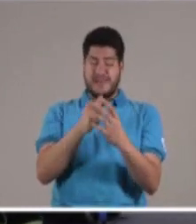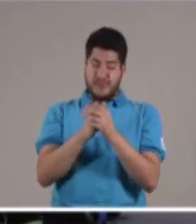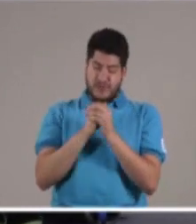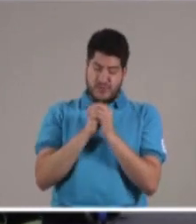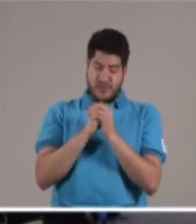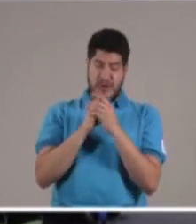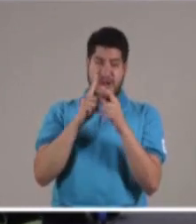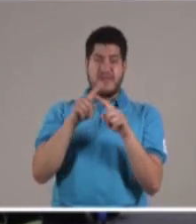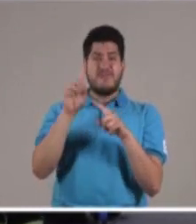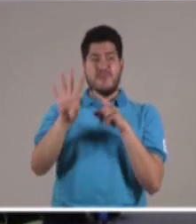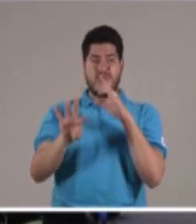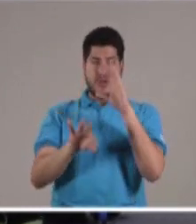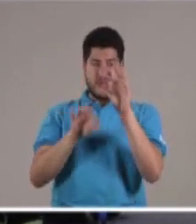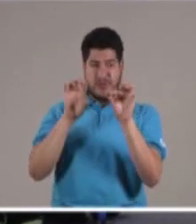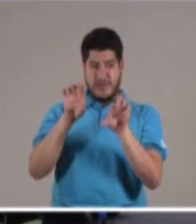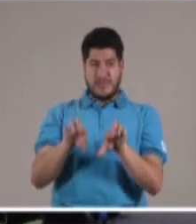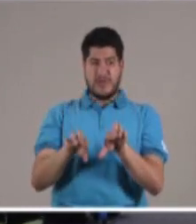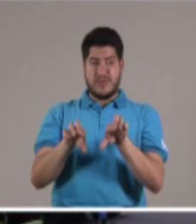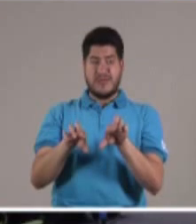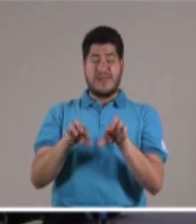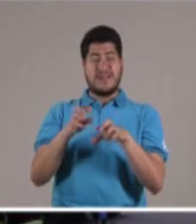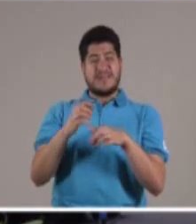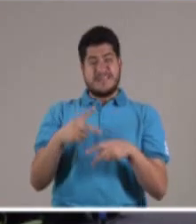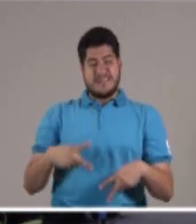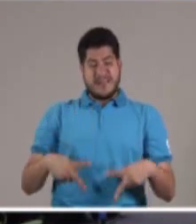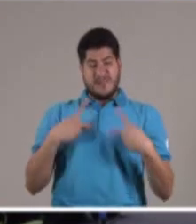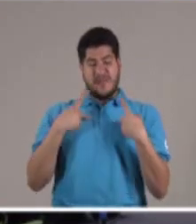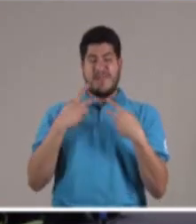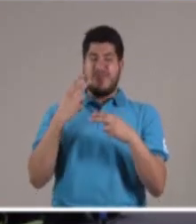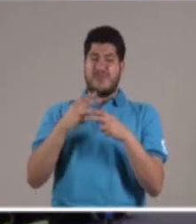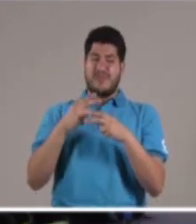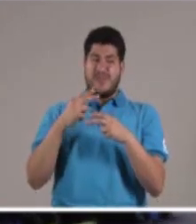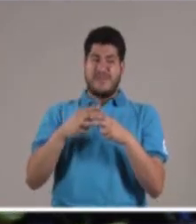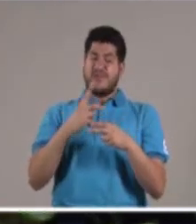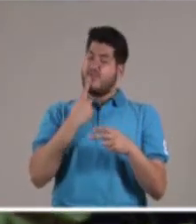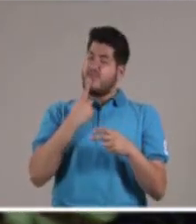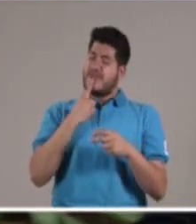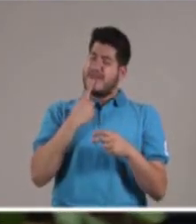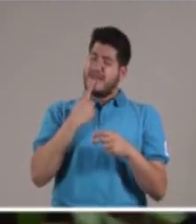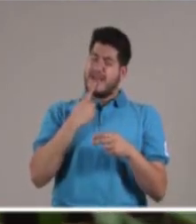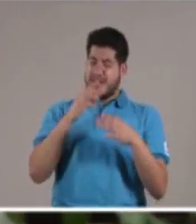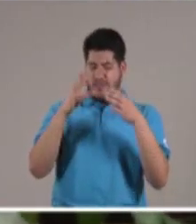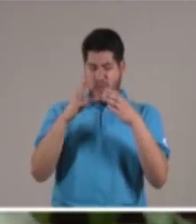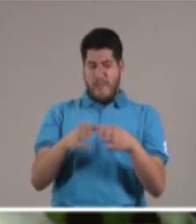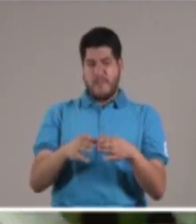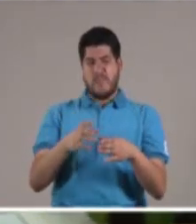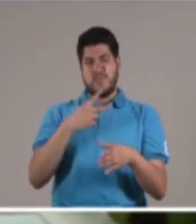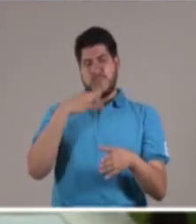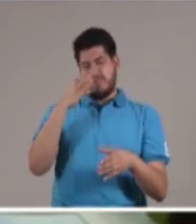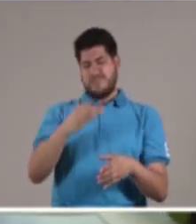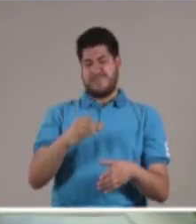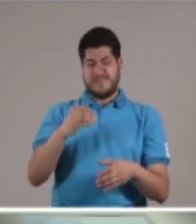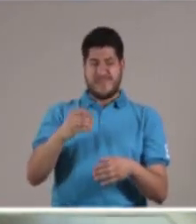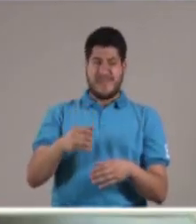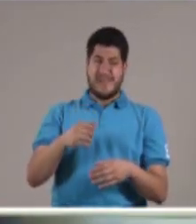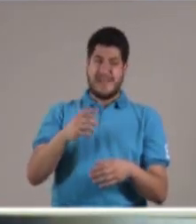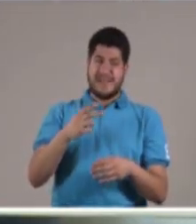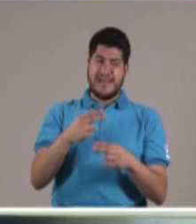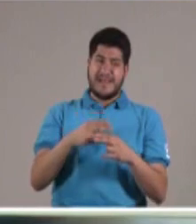por algunas personas que están atravesando dificultades serias si están de veras metidos en un pozo yo no puedo